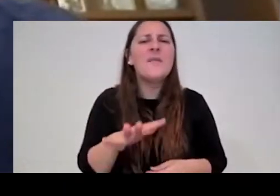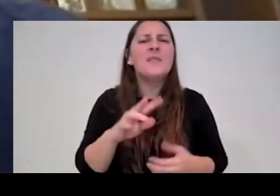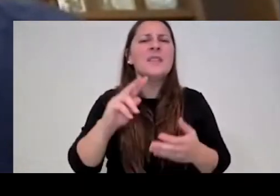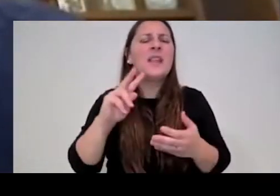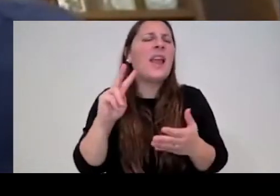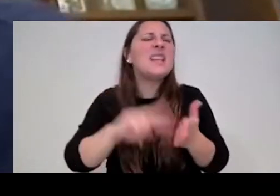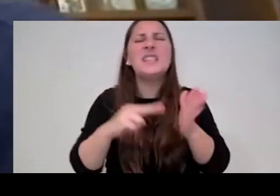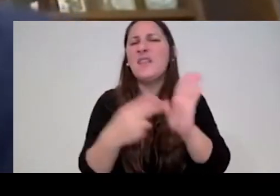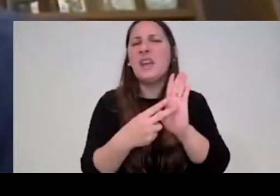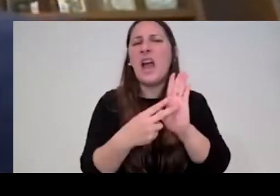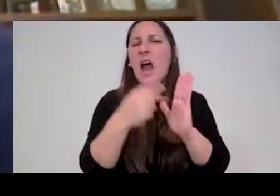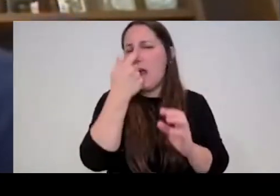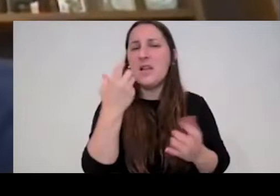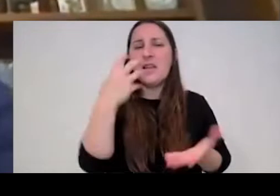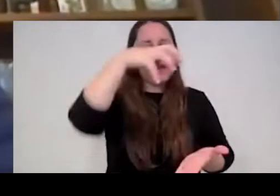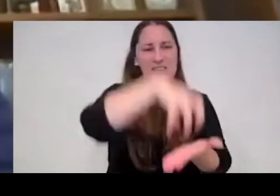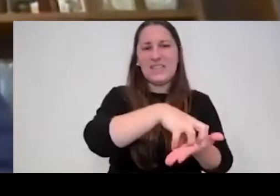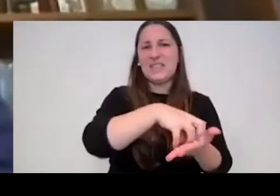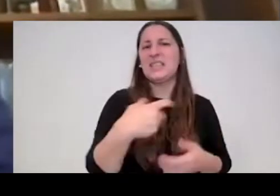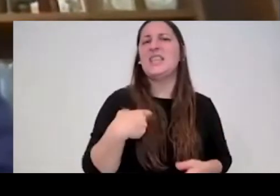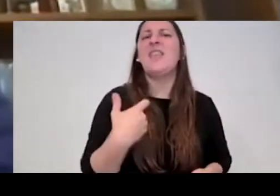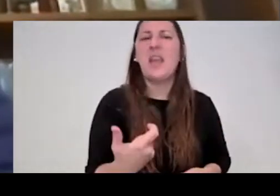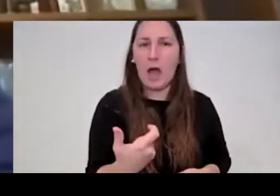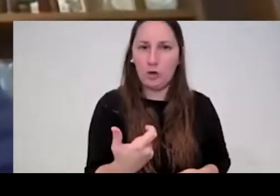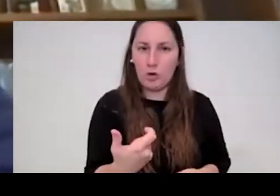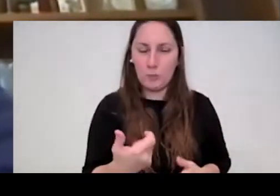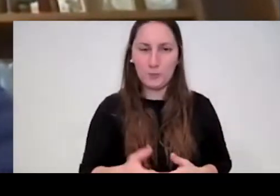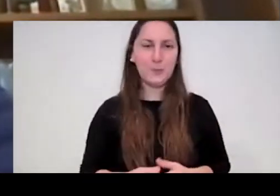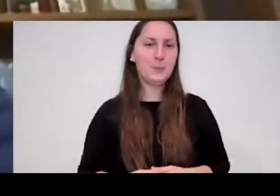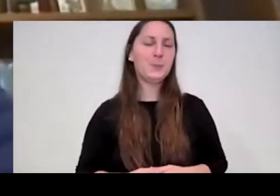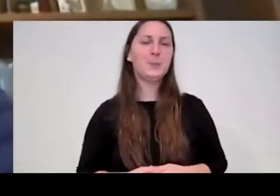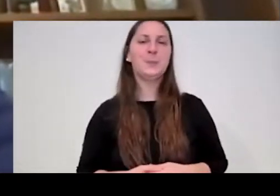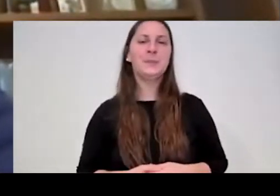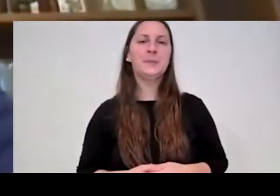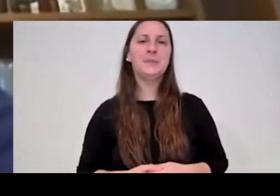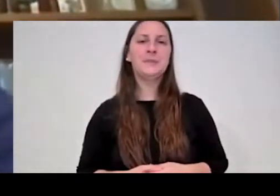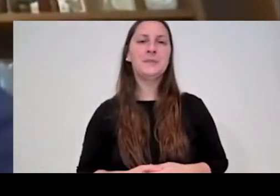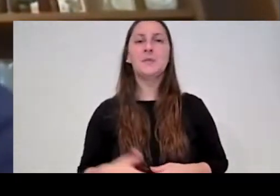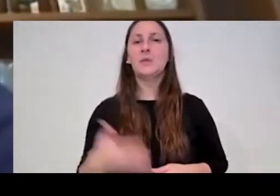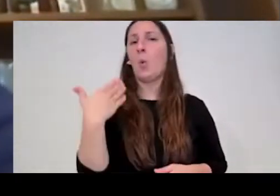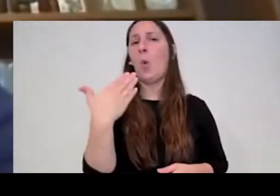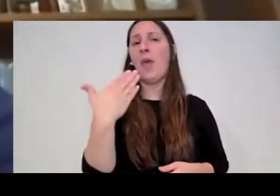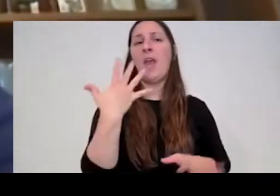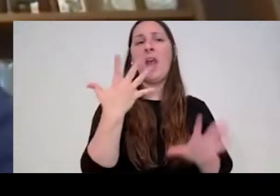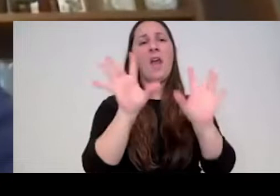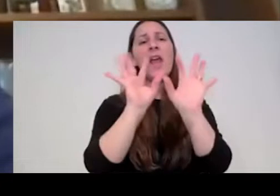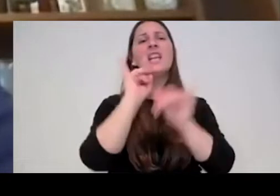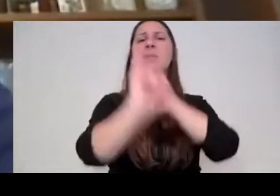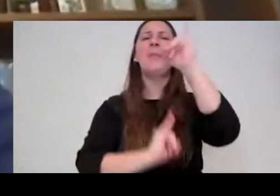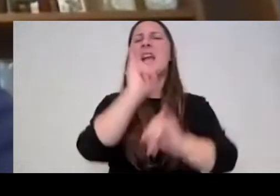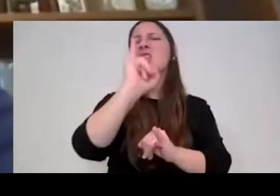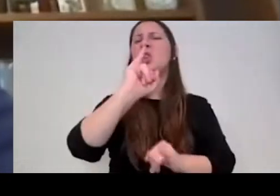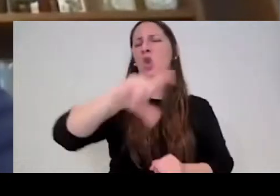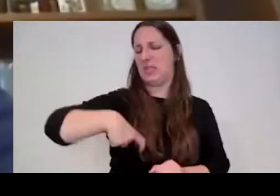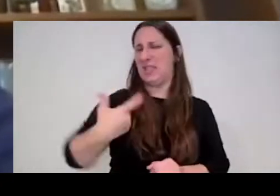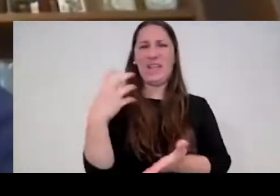una asociación sindical, ¿no? Podemos tener distintas definiciones de distintos autores,